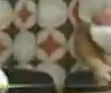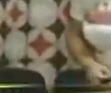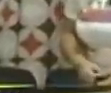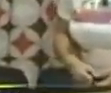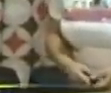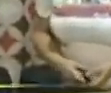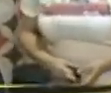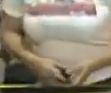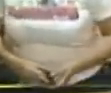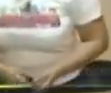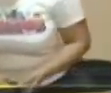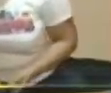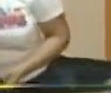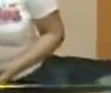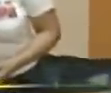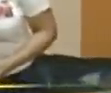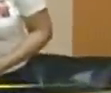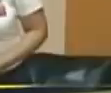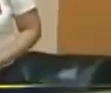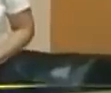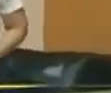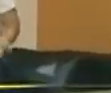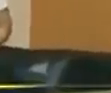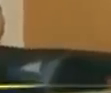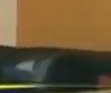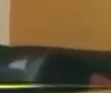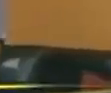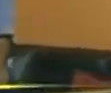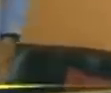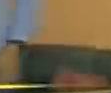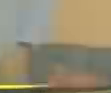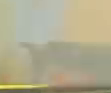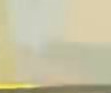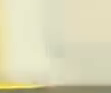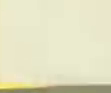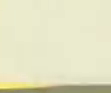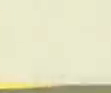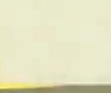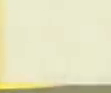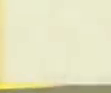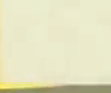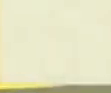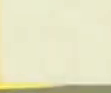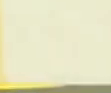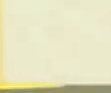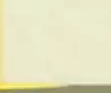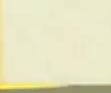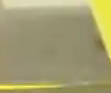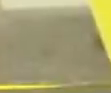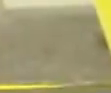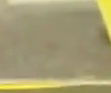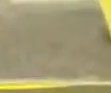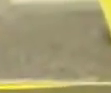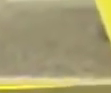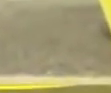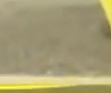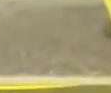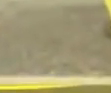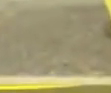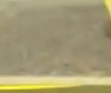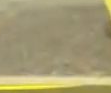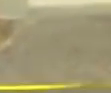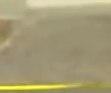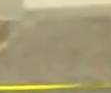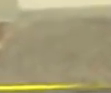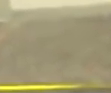hacía mención, y le voy a pedir su permiso a todo el pueblo de Venezuela, para que ahora aquí en el hogar podamos nosotros